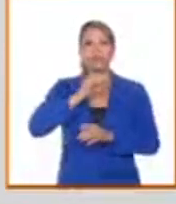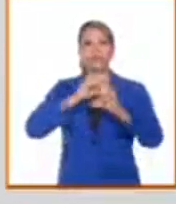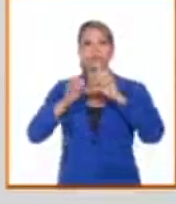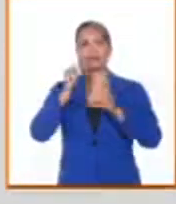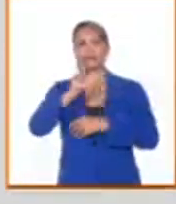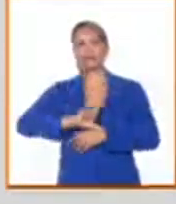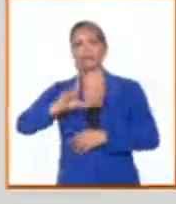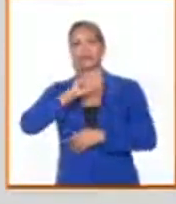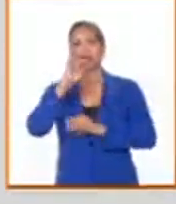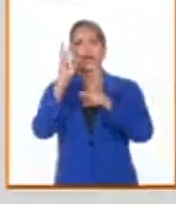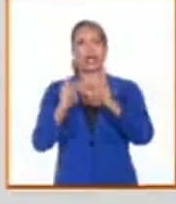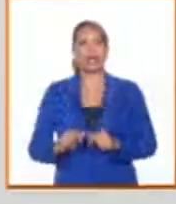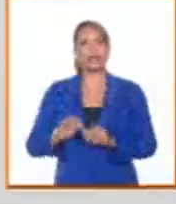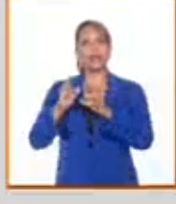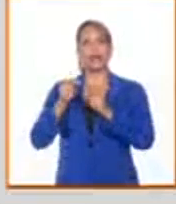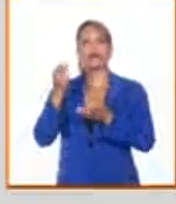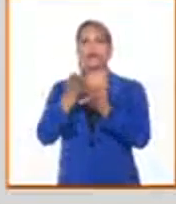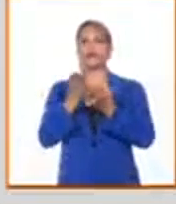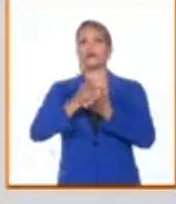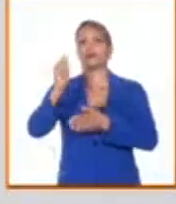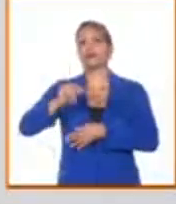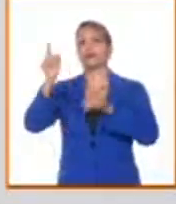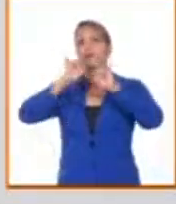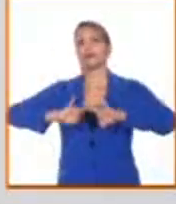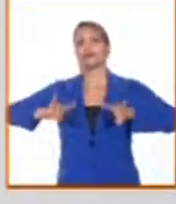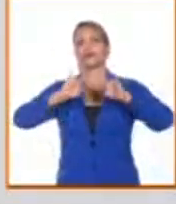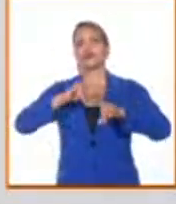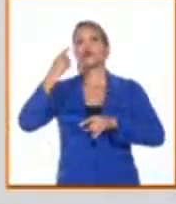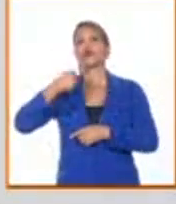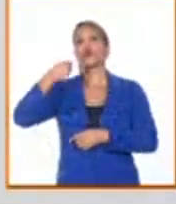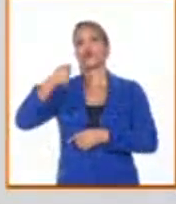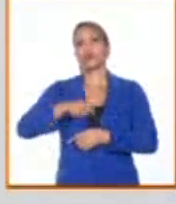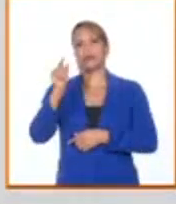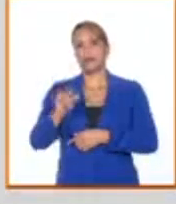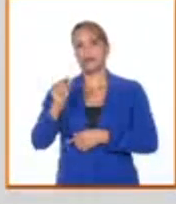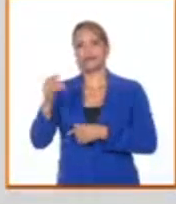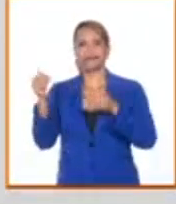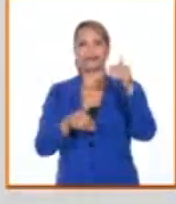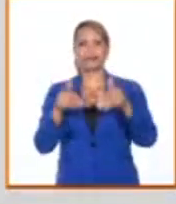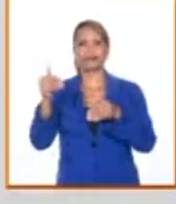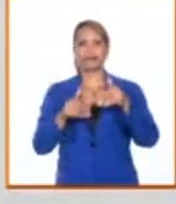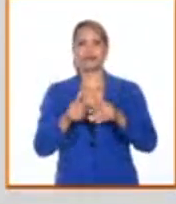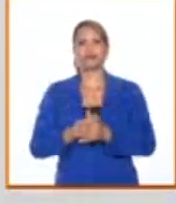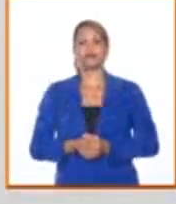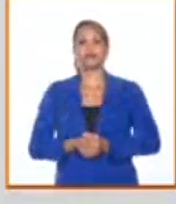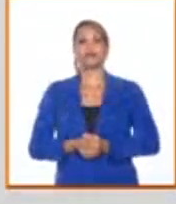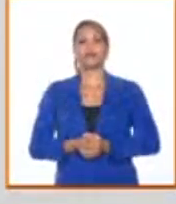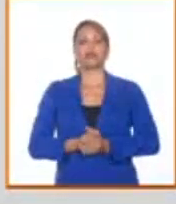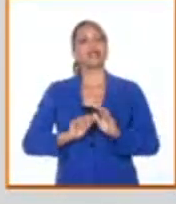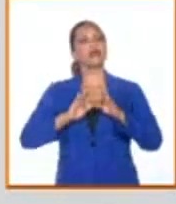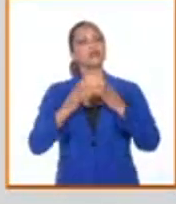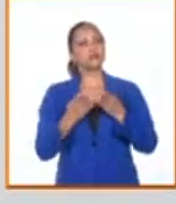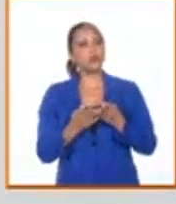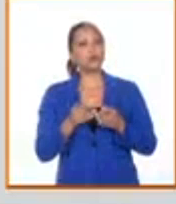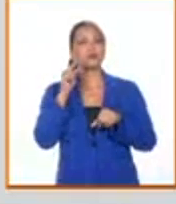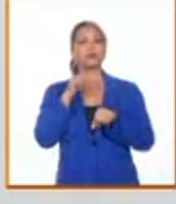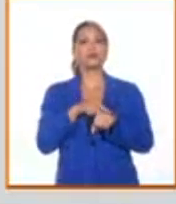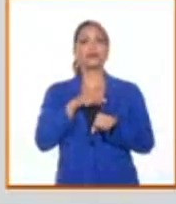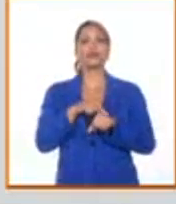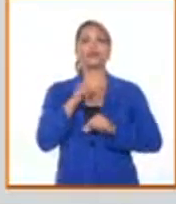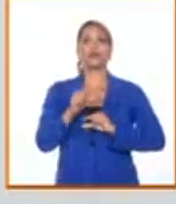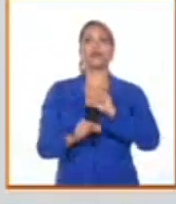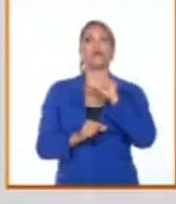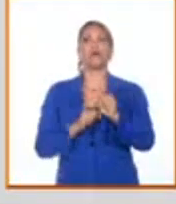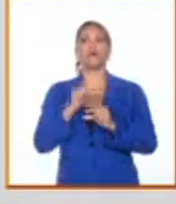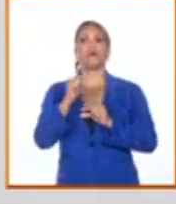académicos, estudiantes de las universidades, juristas, y eso hizo, Randy, que en todo momento se fuera